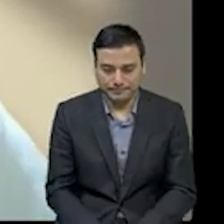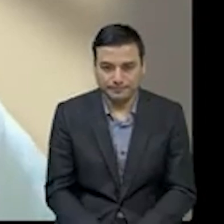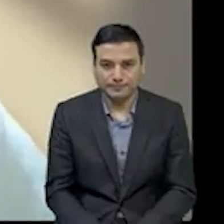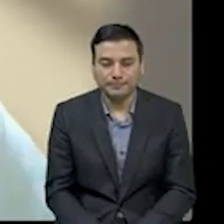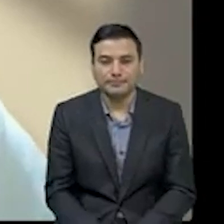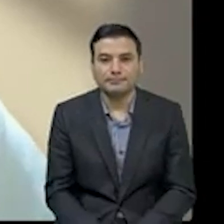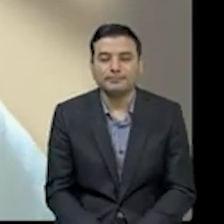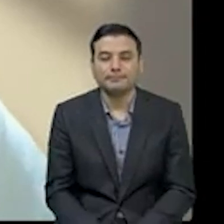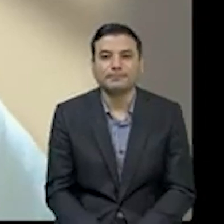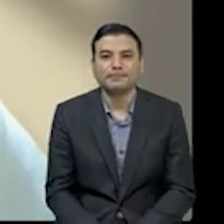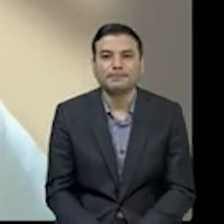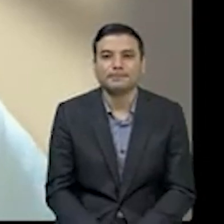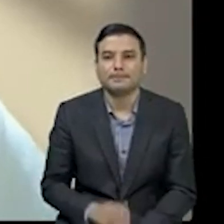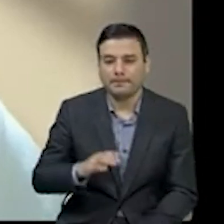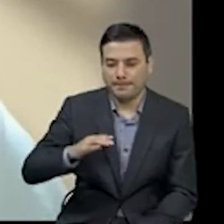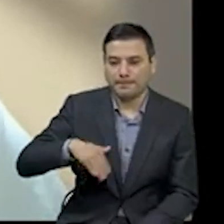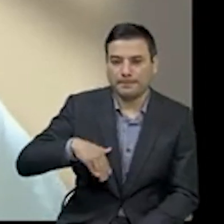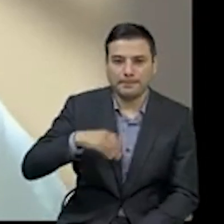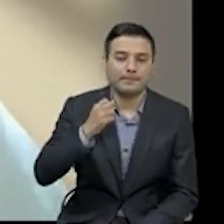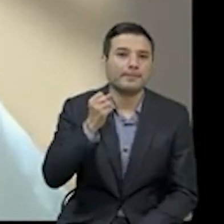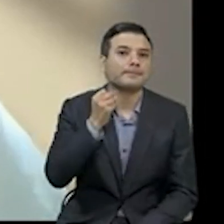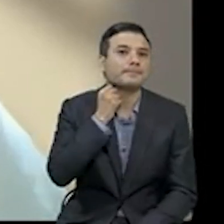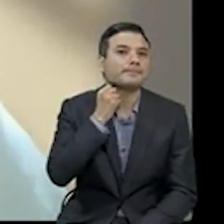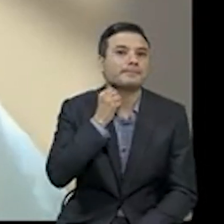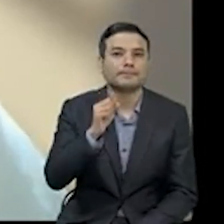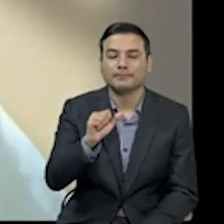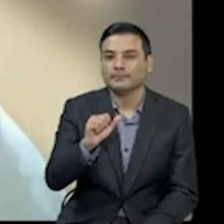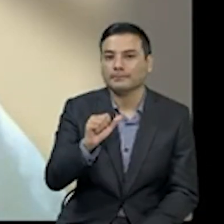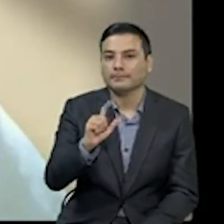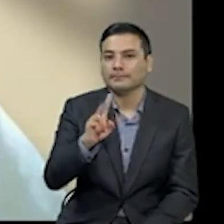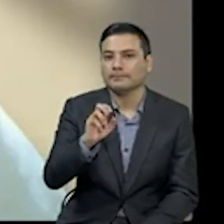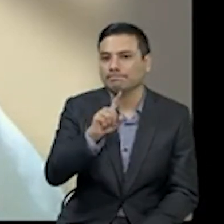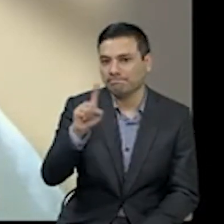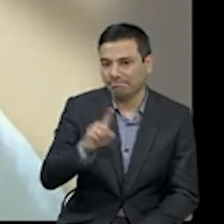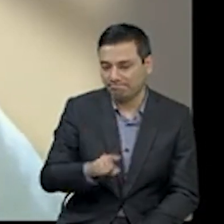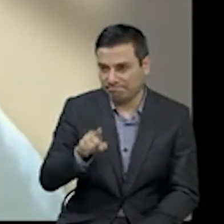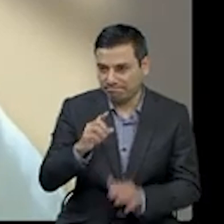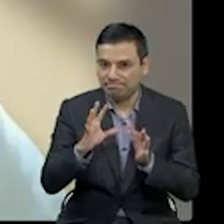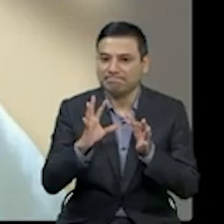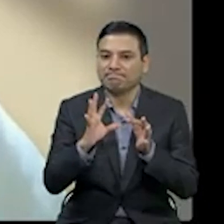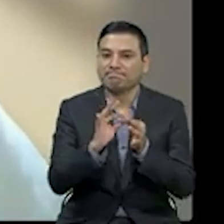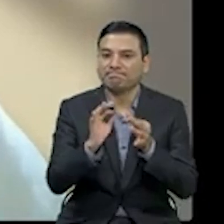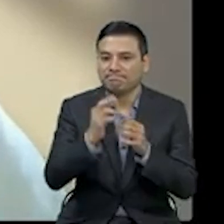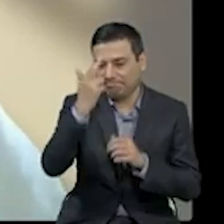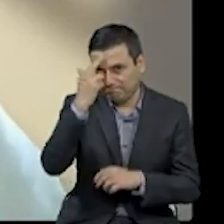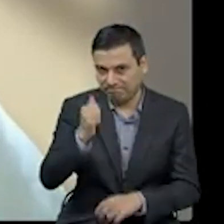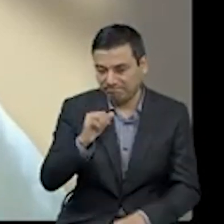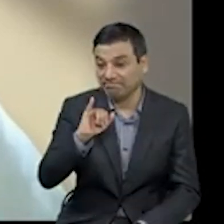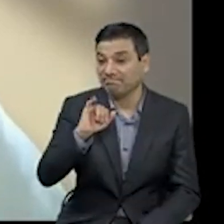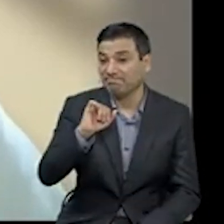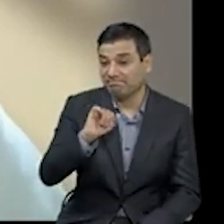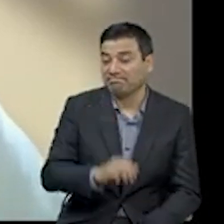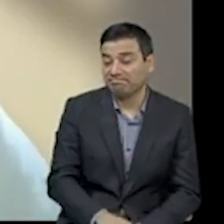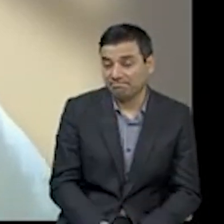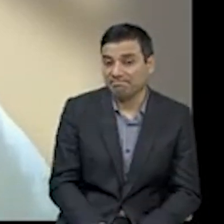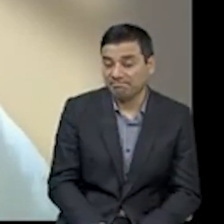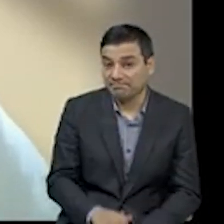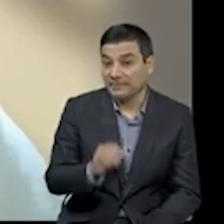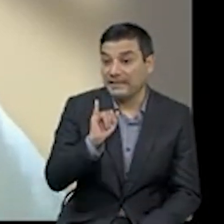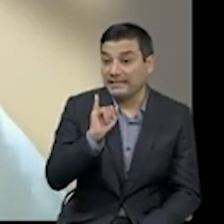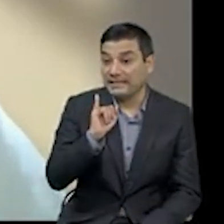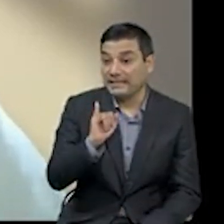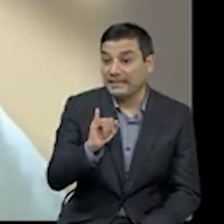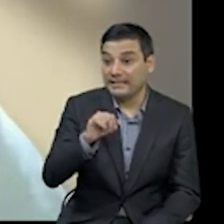Una buena parte de lo que dice el senador Álvarez y Casa es verdad. Es decir, el que el Instituto Nacional